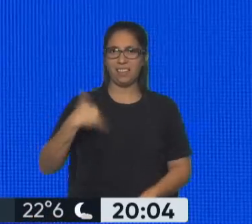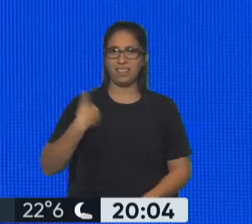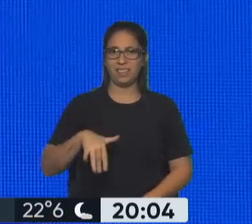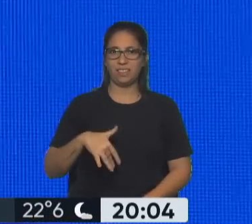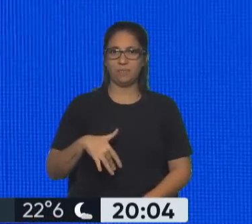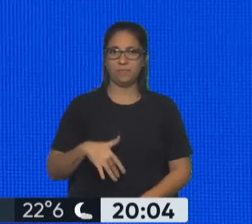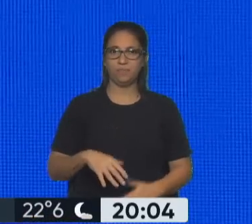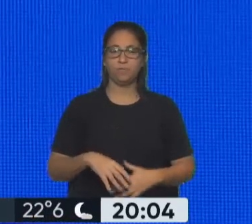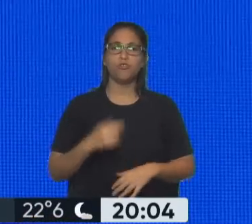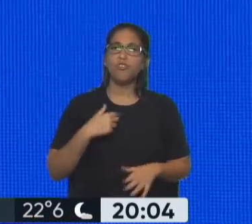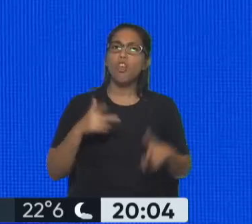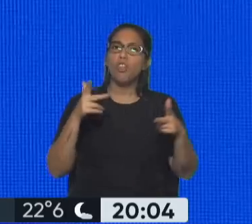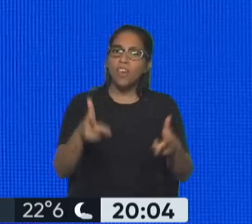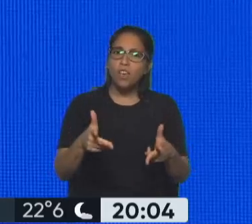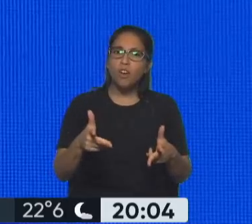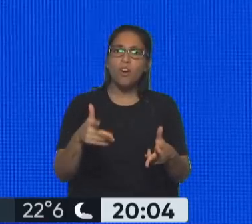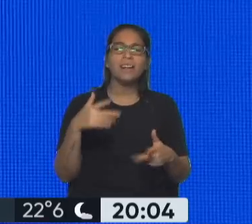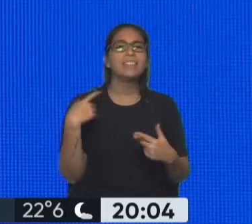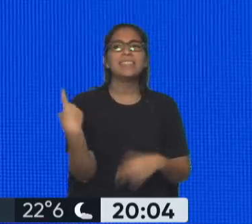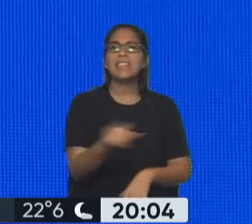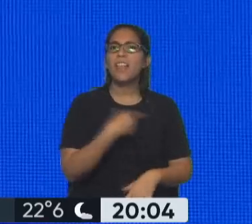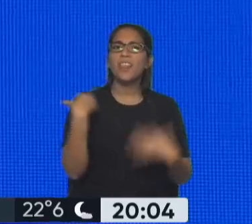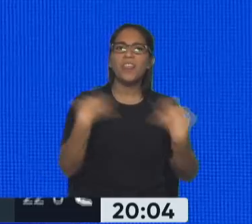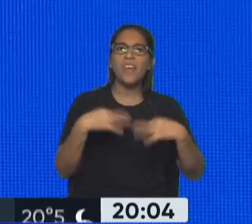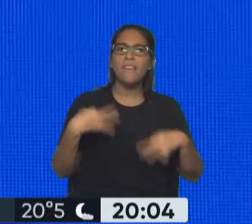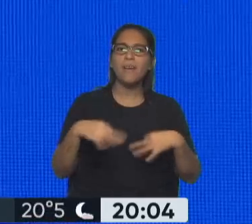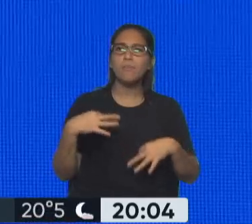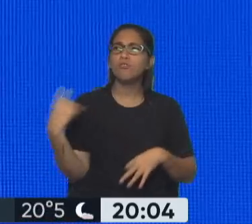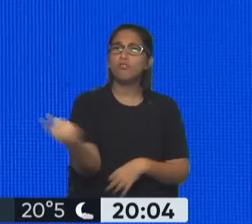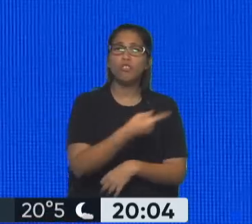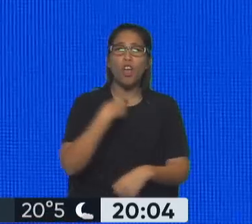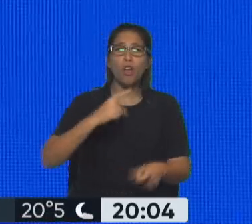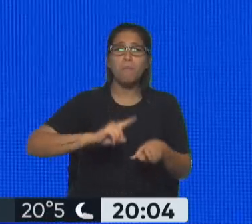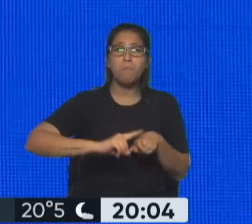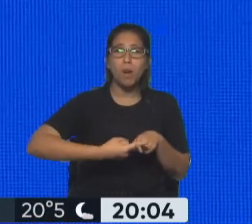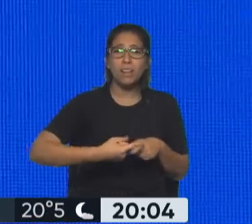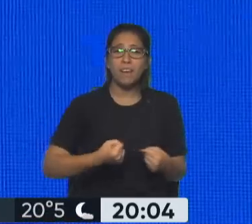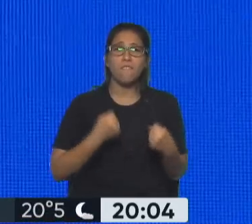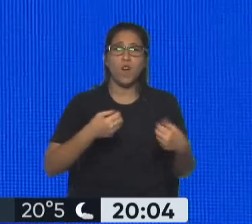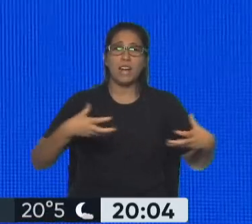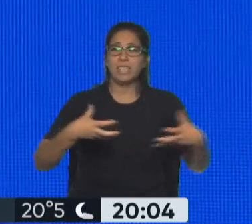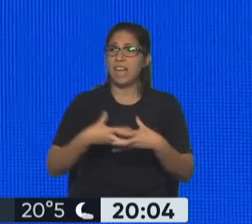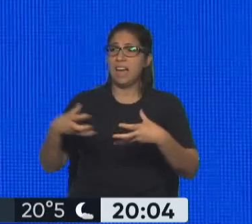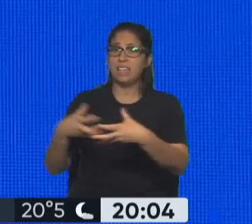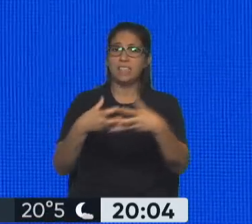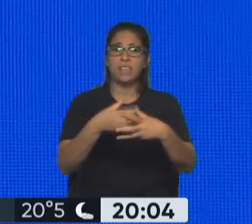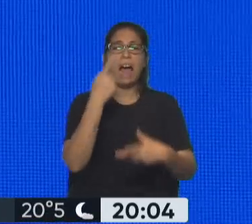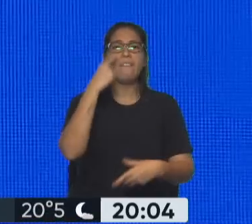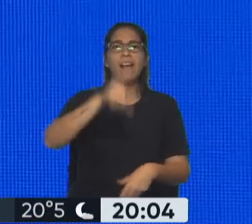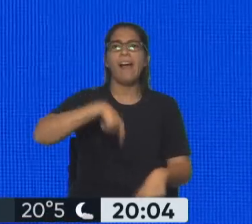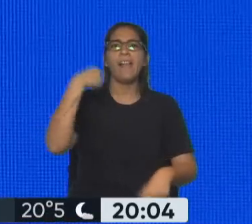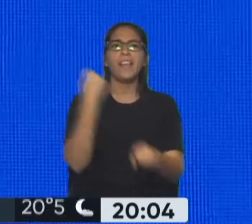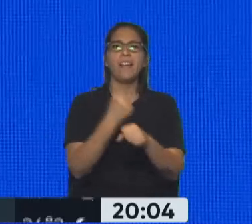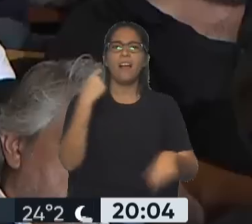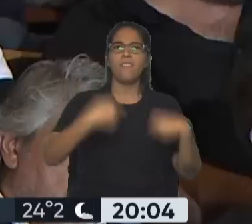entonces cuando yo sostengo que es necesario sentarse todas las fuerzas políticas, no a ver si va a haber flexibilización laboral,